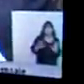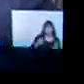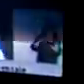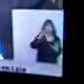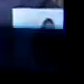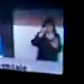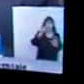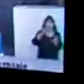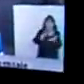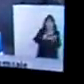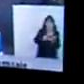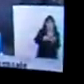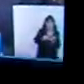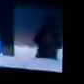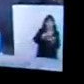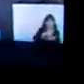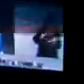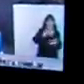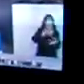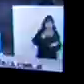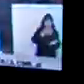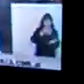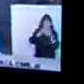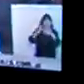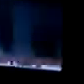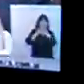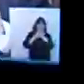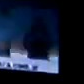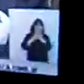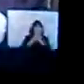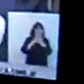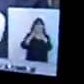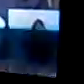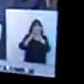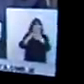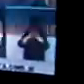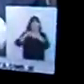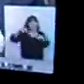consolida en el territorio mendocino, la vivienda. Al día de hoy,